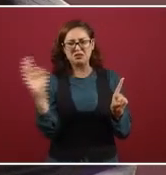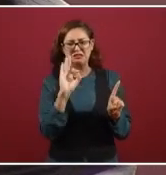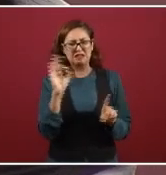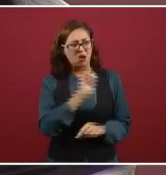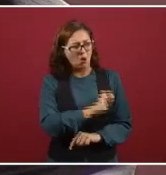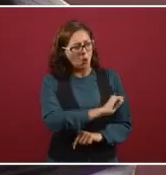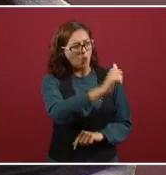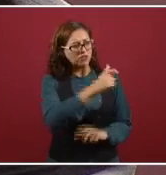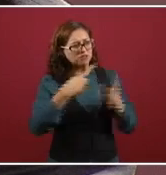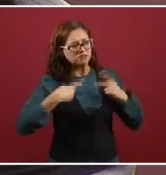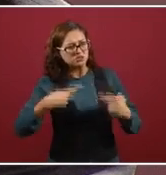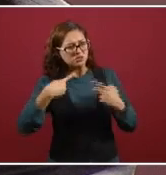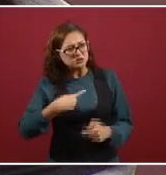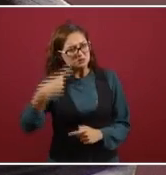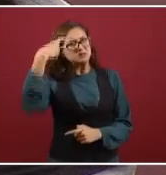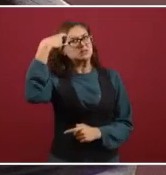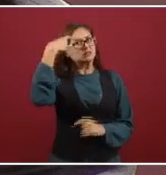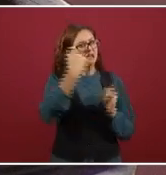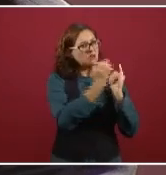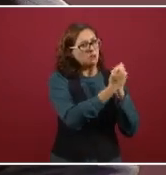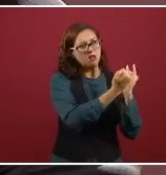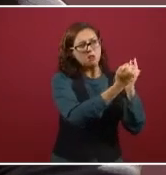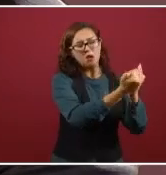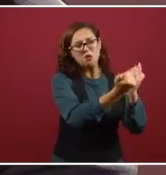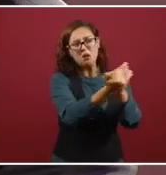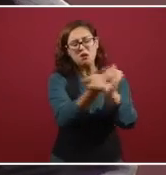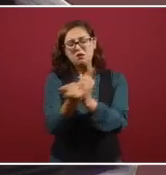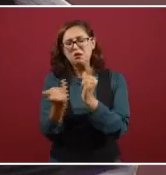Queremos, y es algo indispensable,